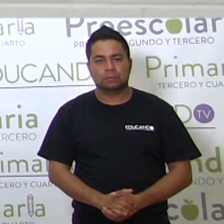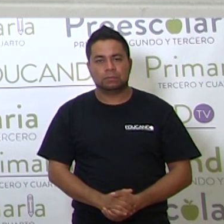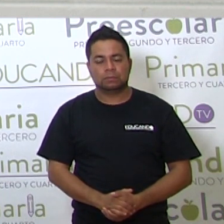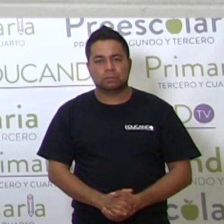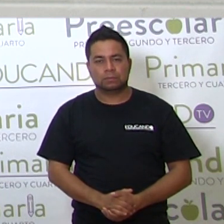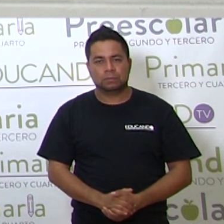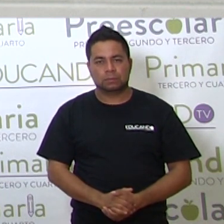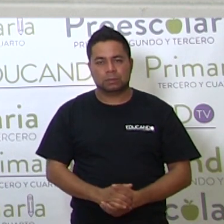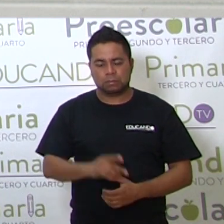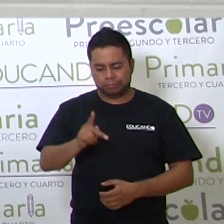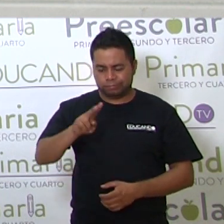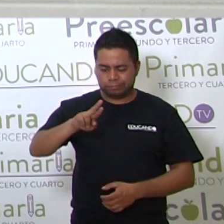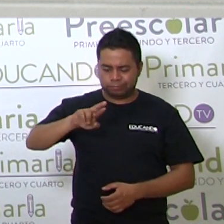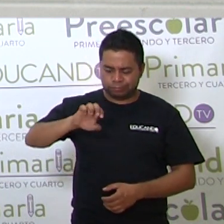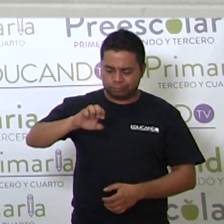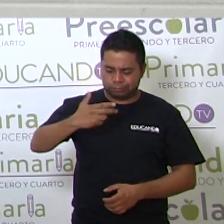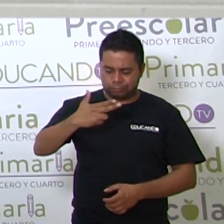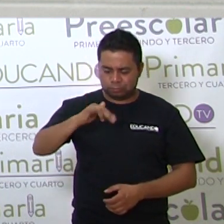prehispánico,